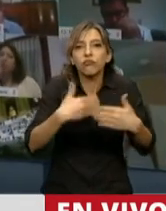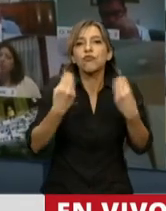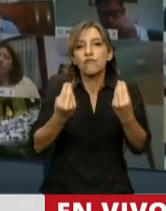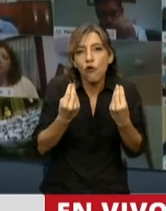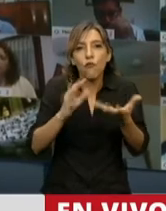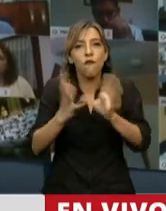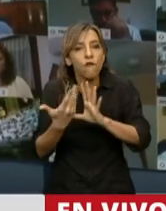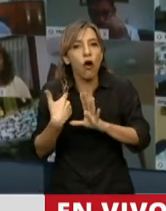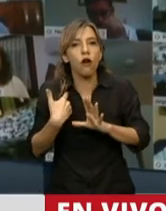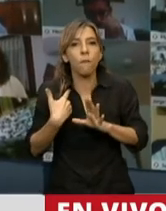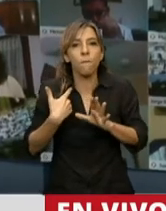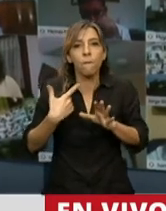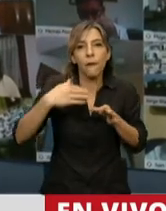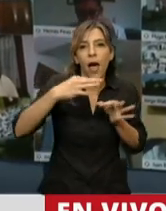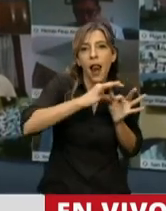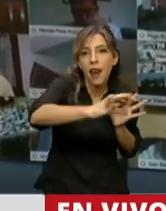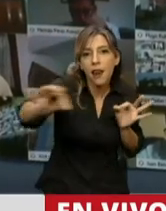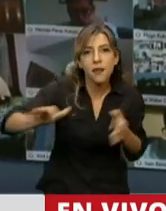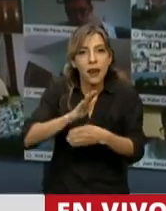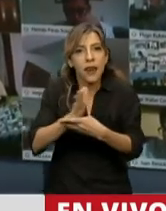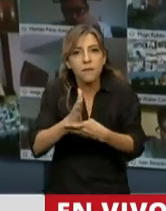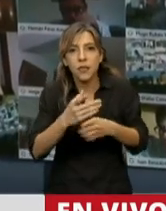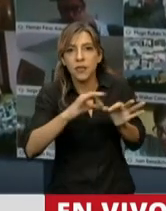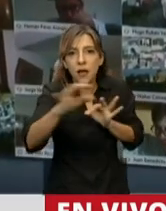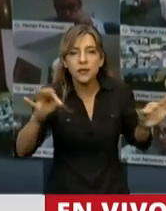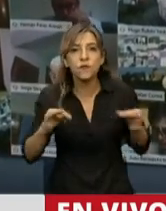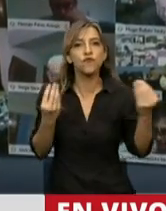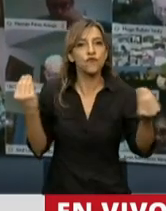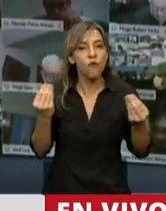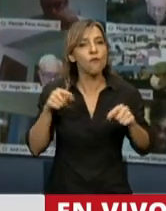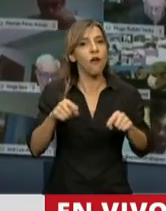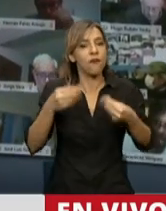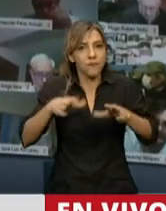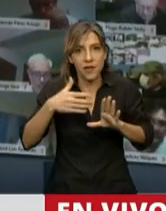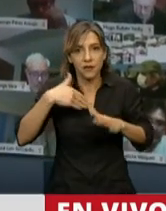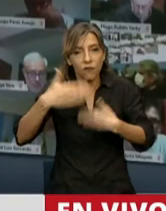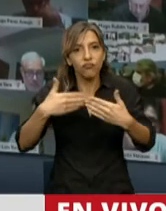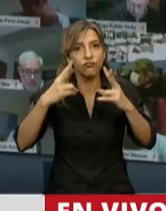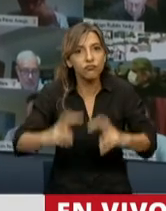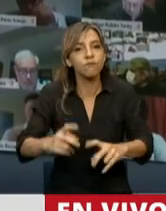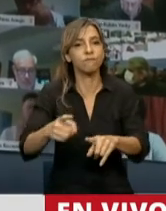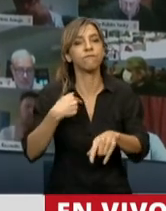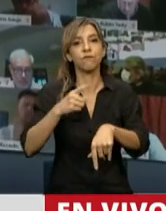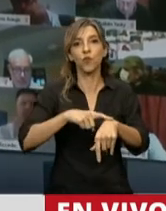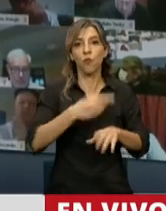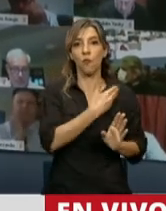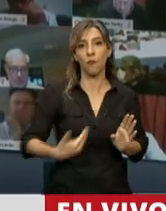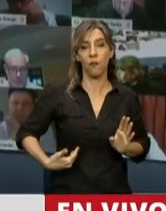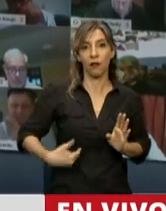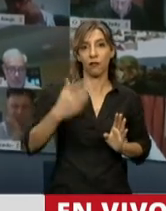la plataforma, que es una de las leyes que nos trae hoy aquí. Durante las gestiones de Néstor y Cristina Kirchner se